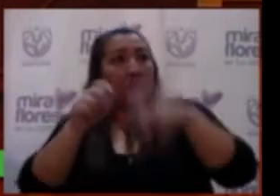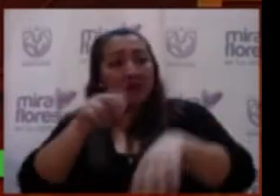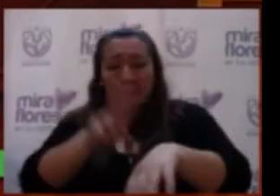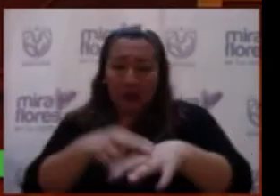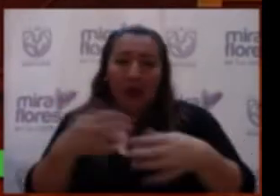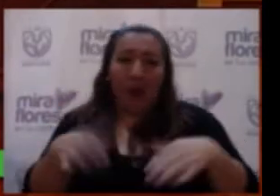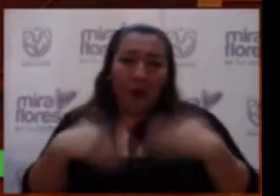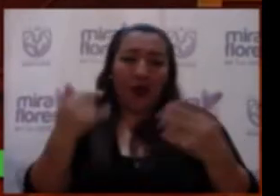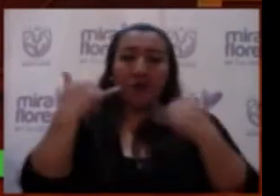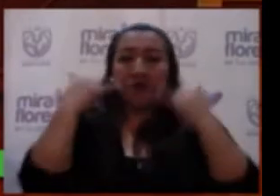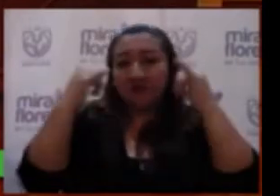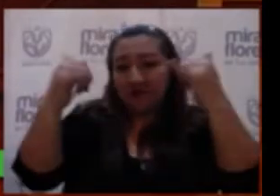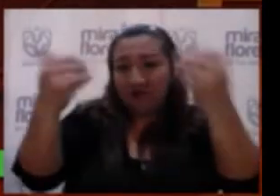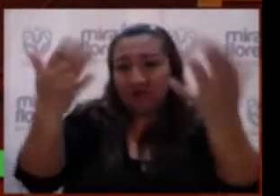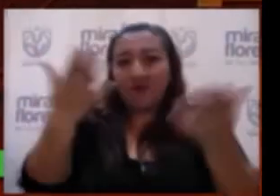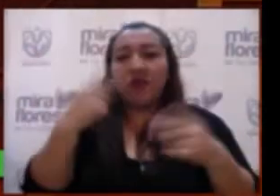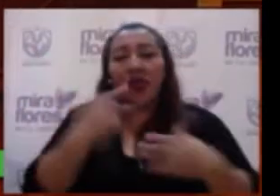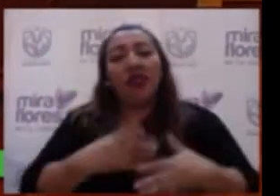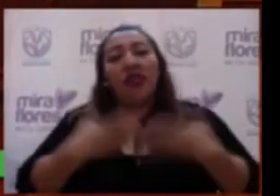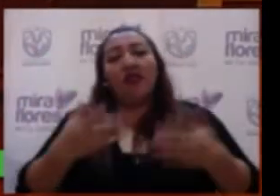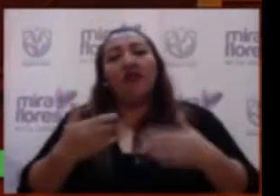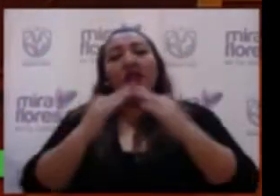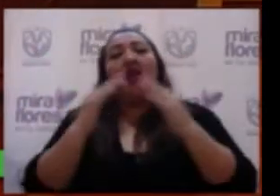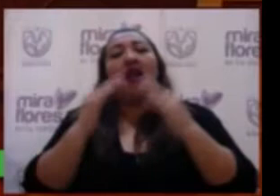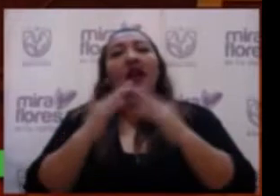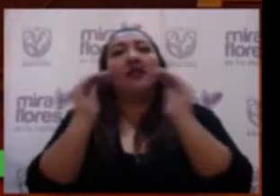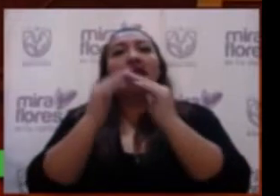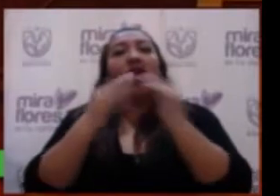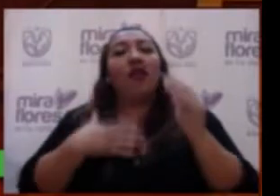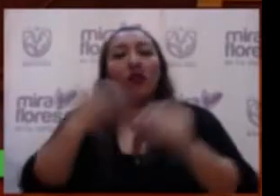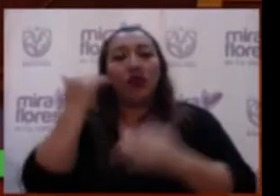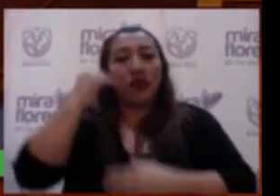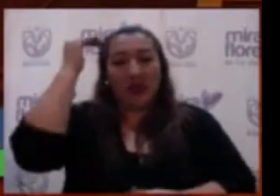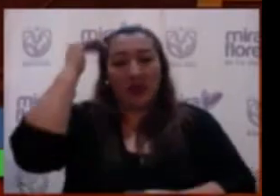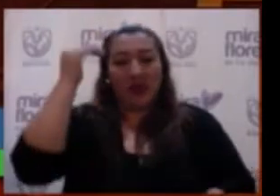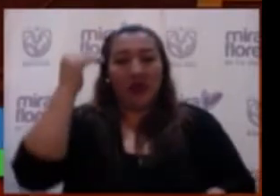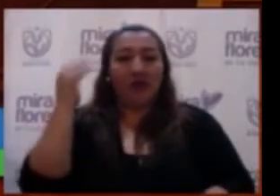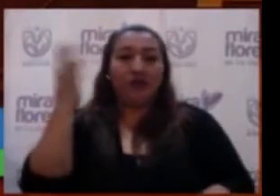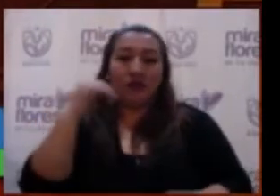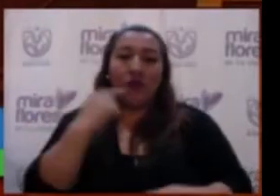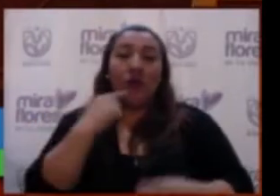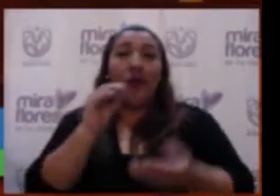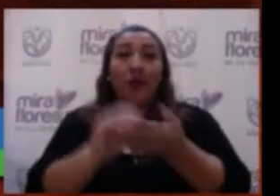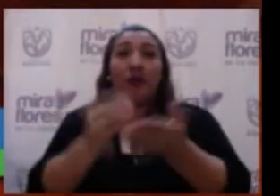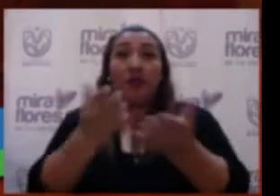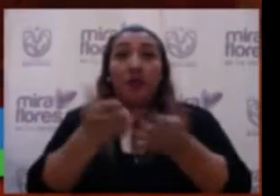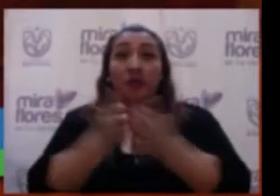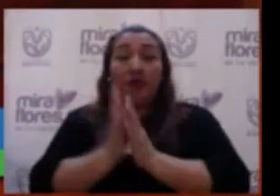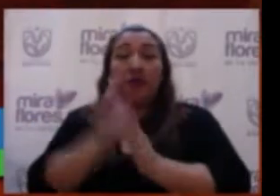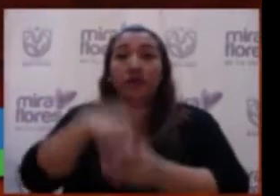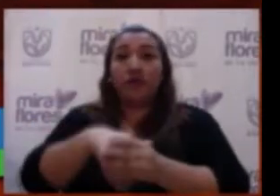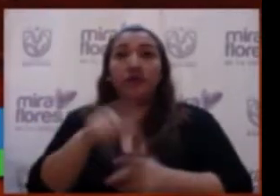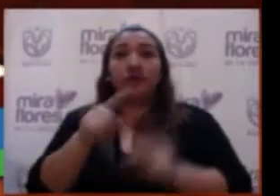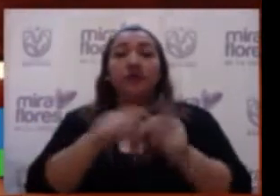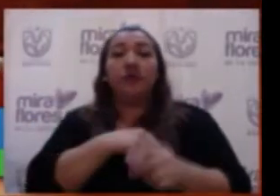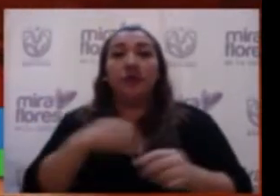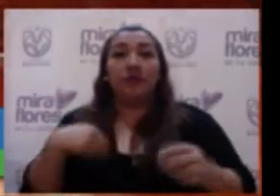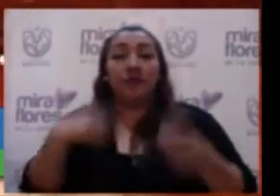por ahí y para que puedan disfrutar también de la casa del adulto mayor. Vamos a proceder al voto entonces. Aquellos miembros del